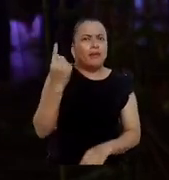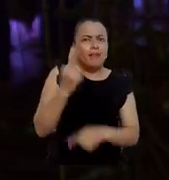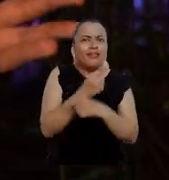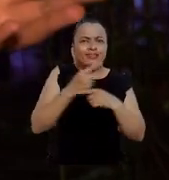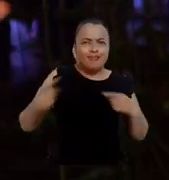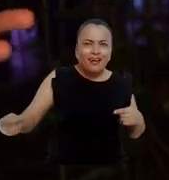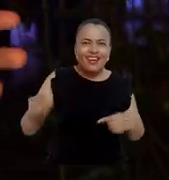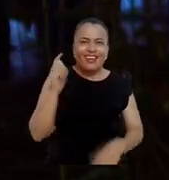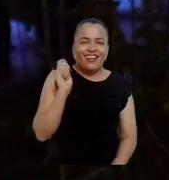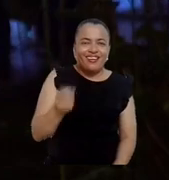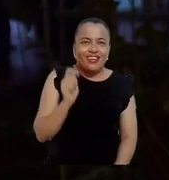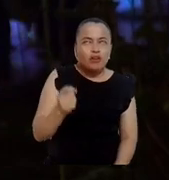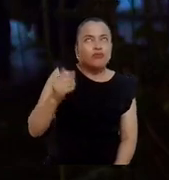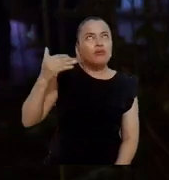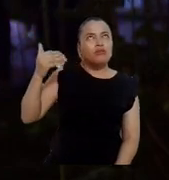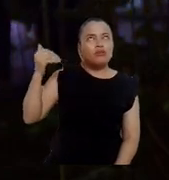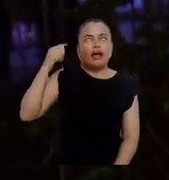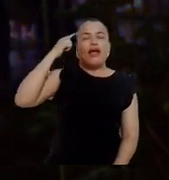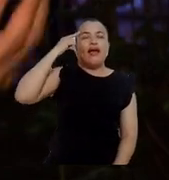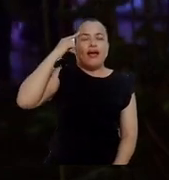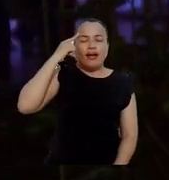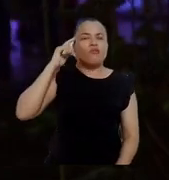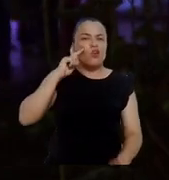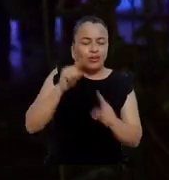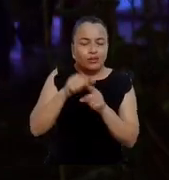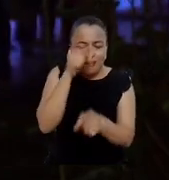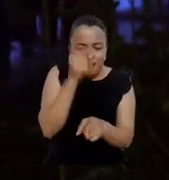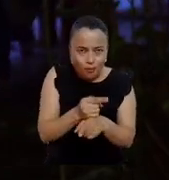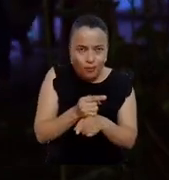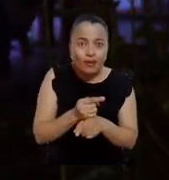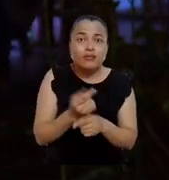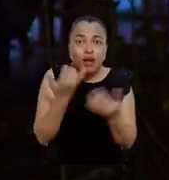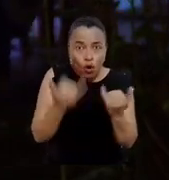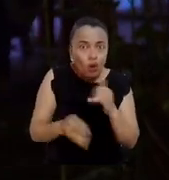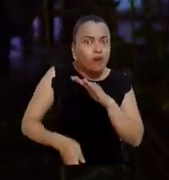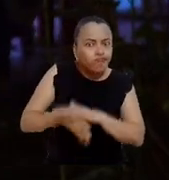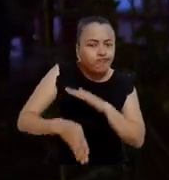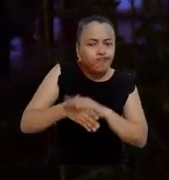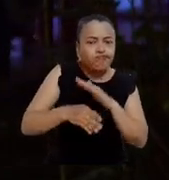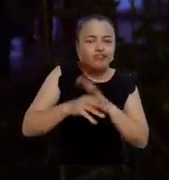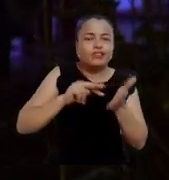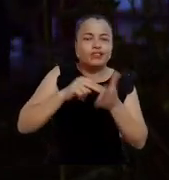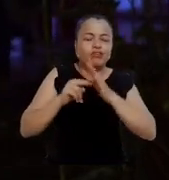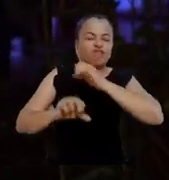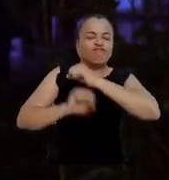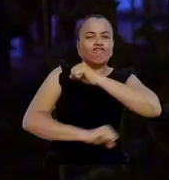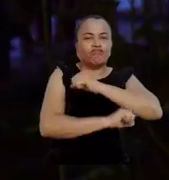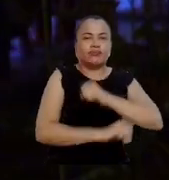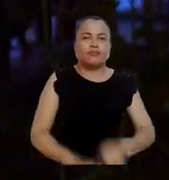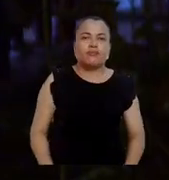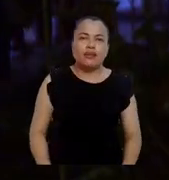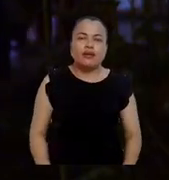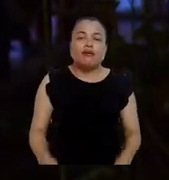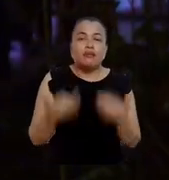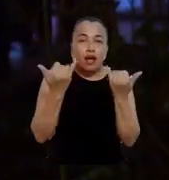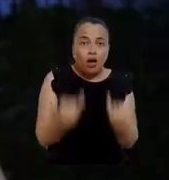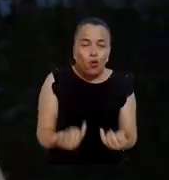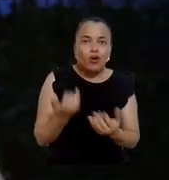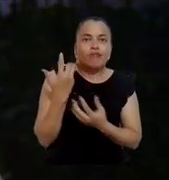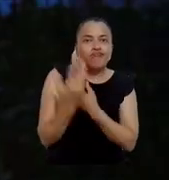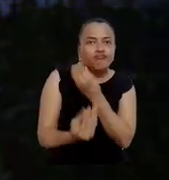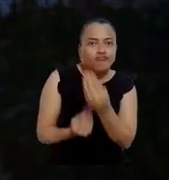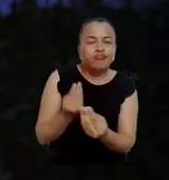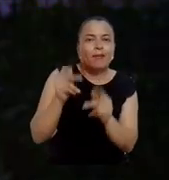cuando se inició la primera semana del derecho, se pensó en esto y creo que el hecho de que se siga haciendo nos sigue